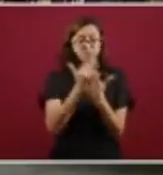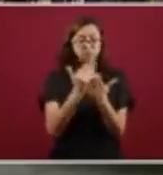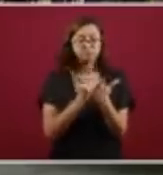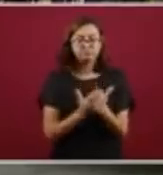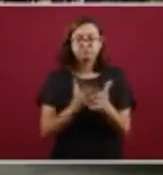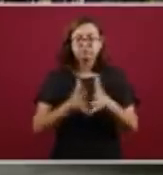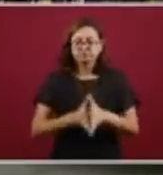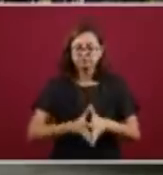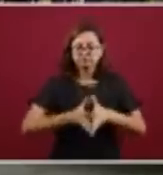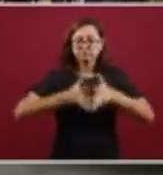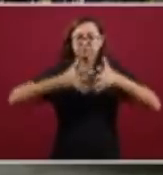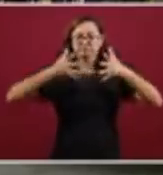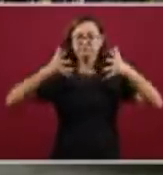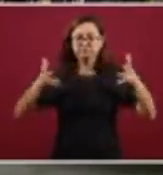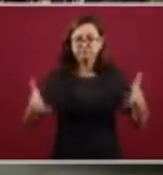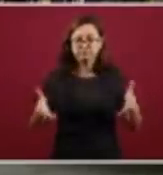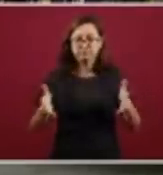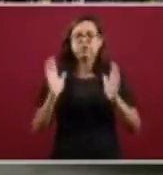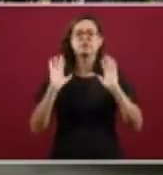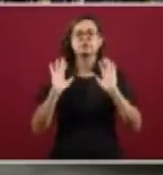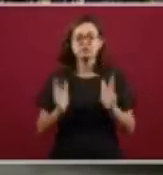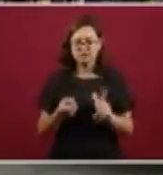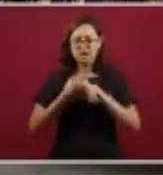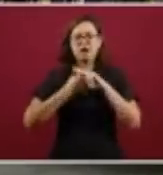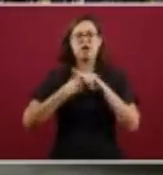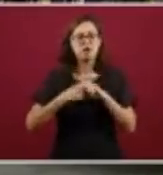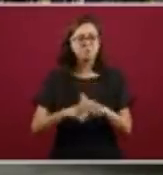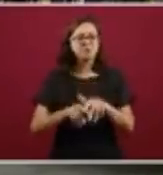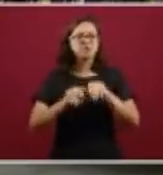ampliado y que ya está llegando a